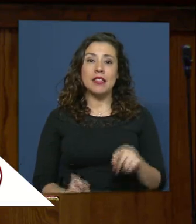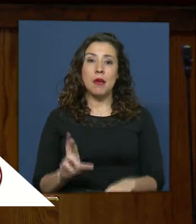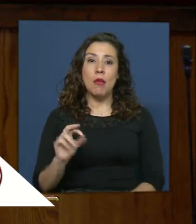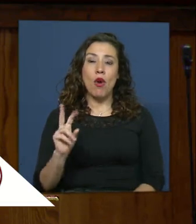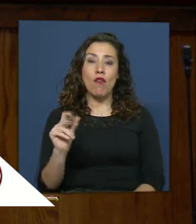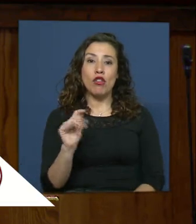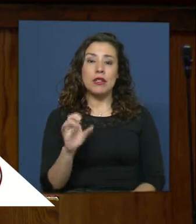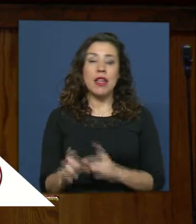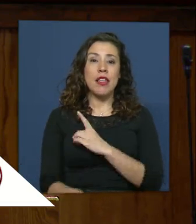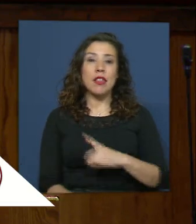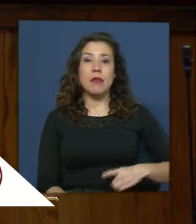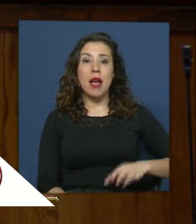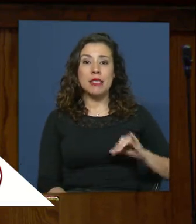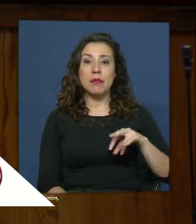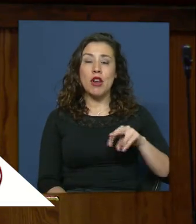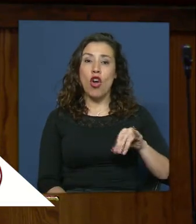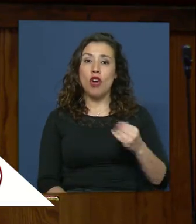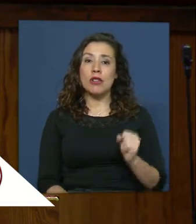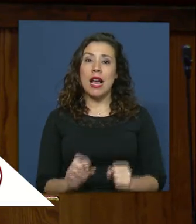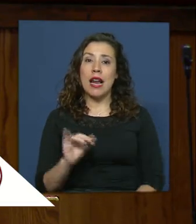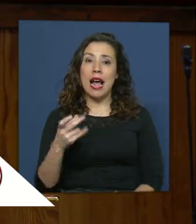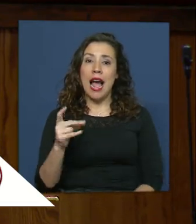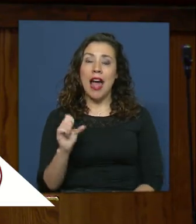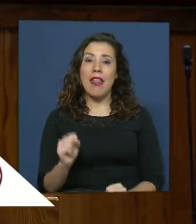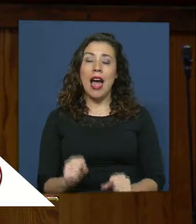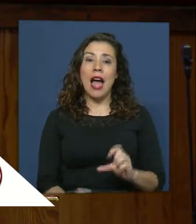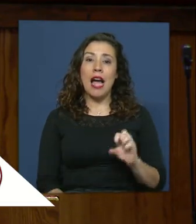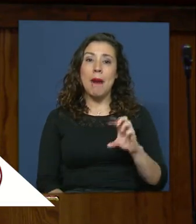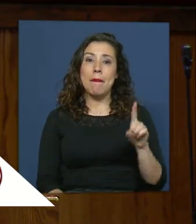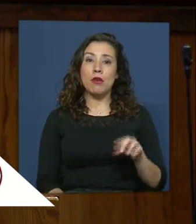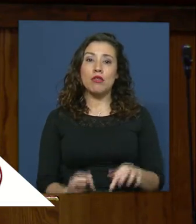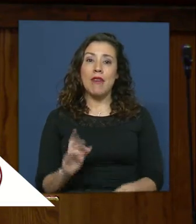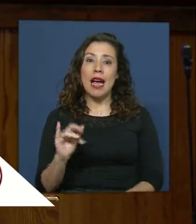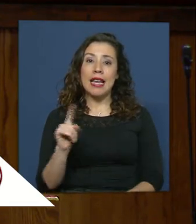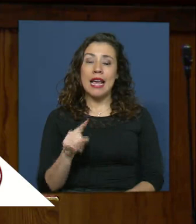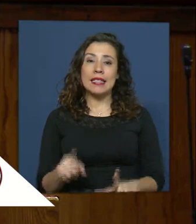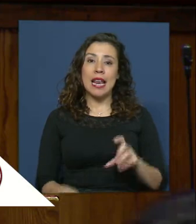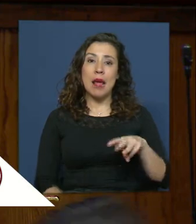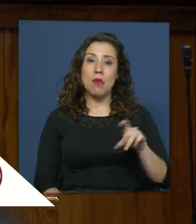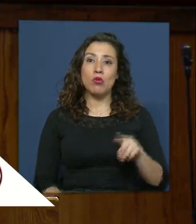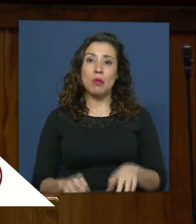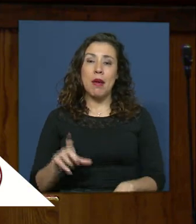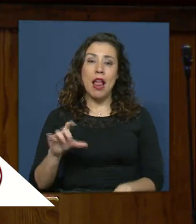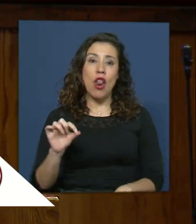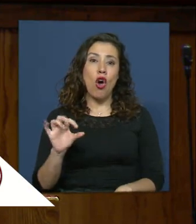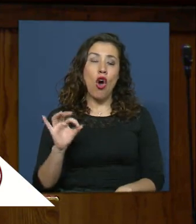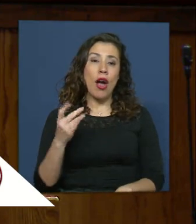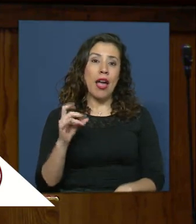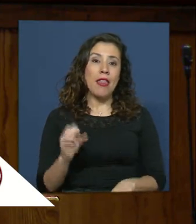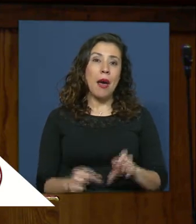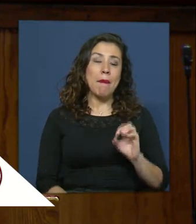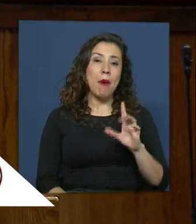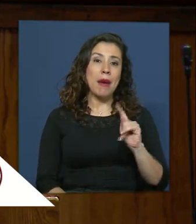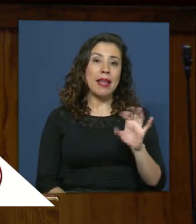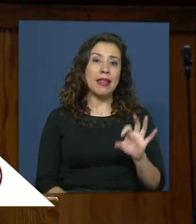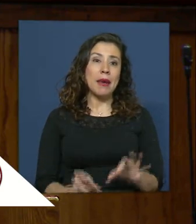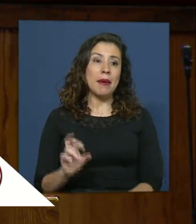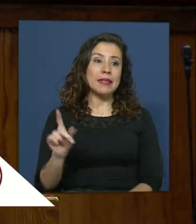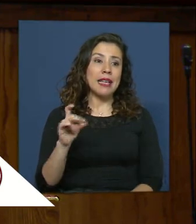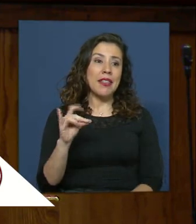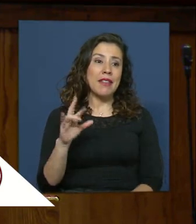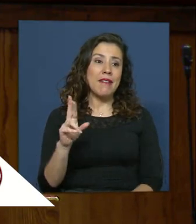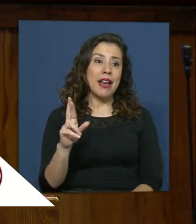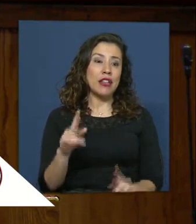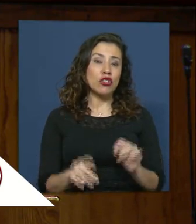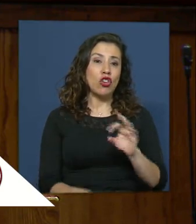y los diputados Marco Espinosa, Arriagada, Campos, Farías, Lemus, Melo, Ojeda, Poblete, Sabac, José Pérez, Saldívar